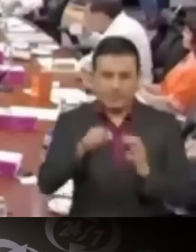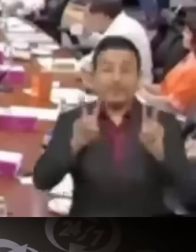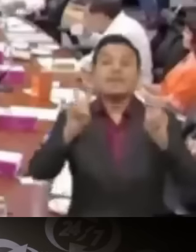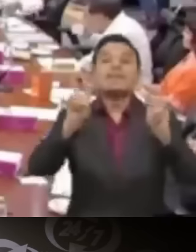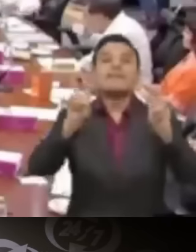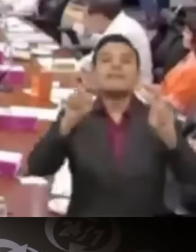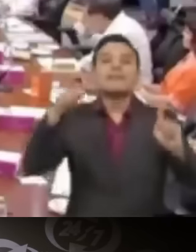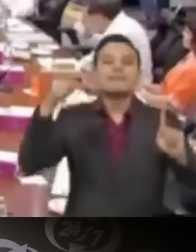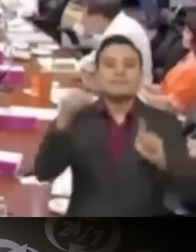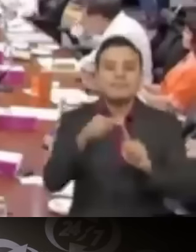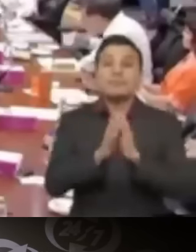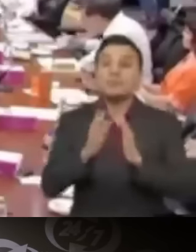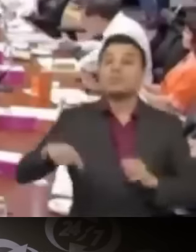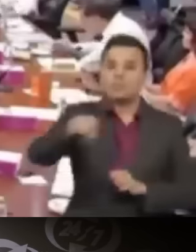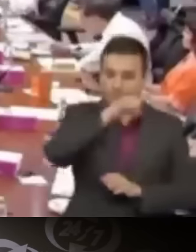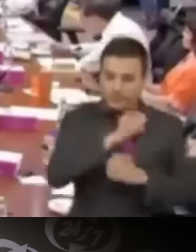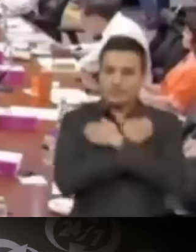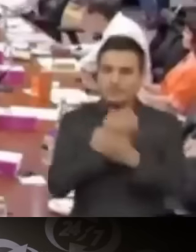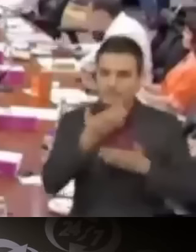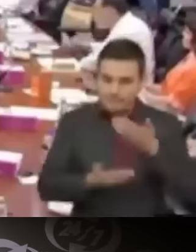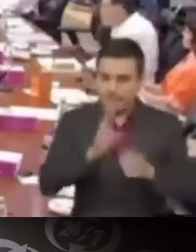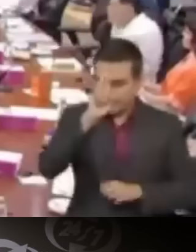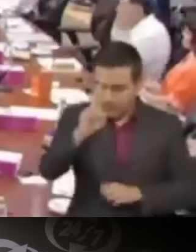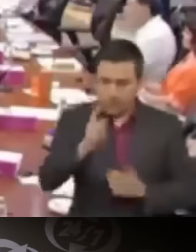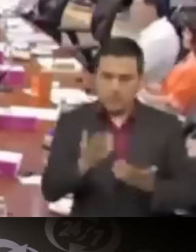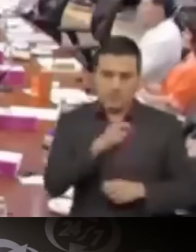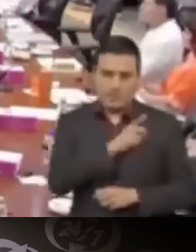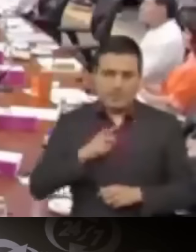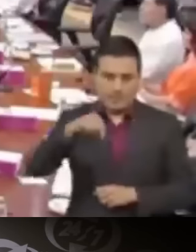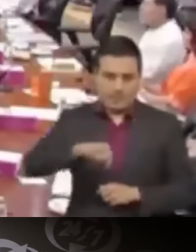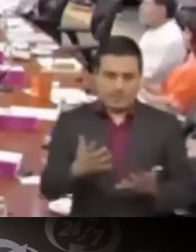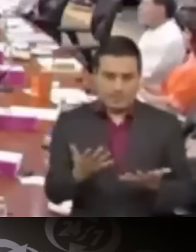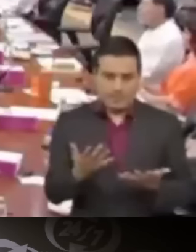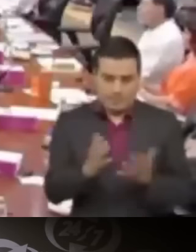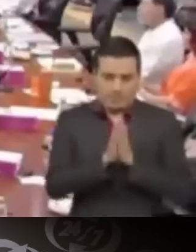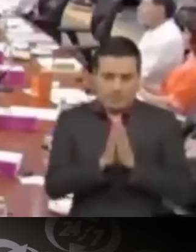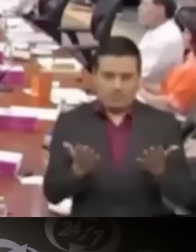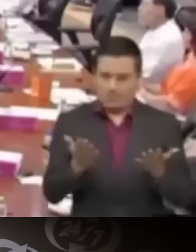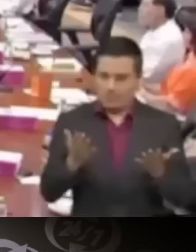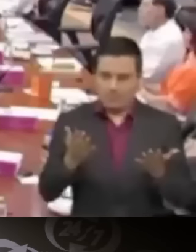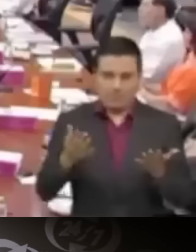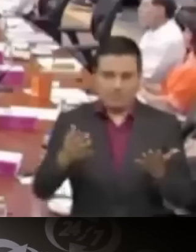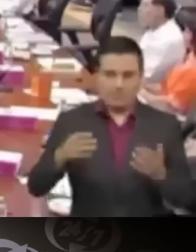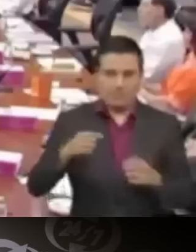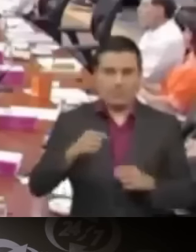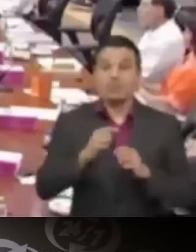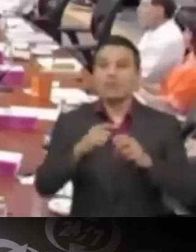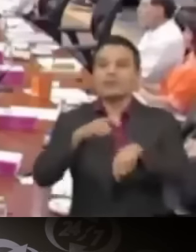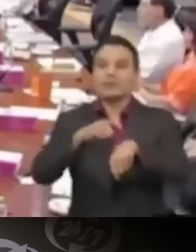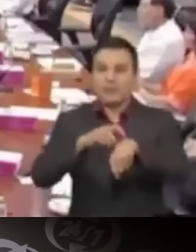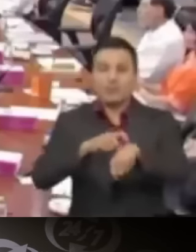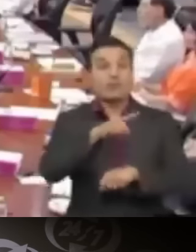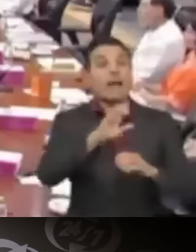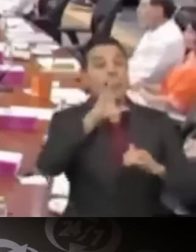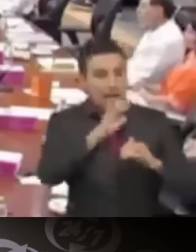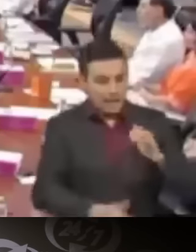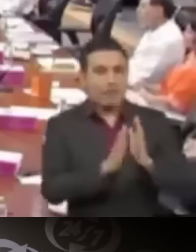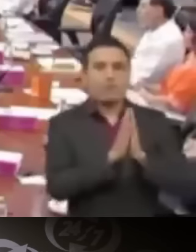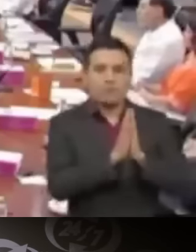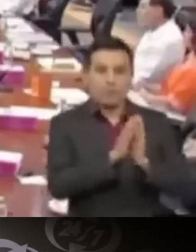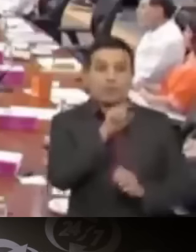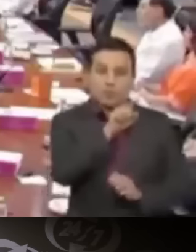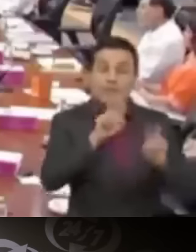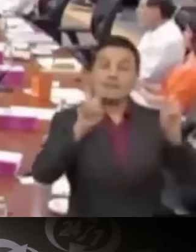de discusión y se dirigen unos a otros con el respeto mínimo que en esta mesa nos debemos. Así que, por favor, le cuenten su tiempo, termine su intervención y, por